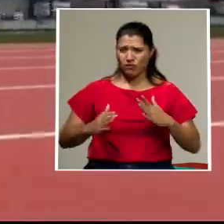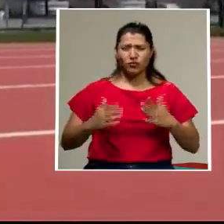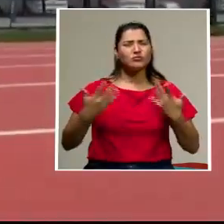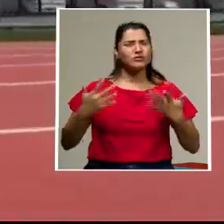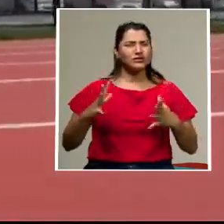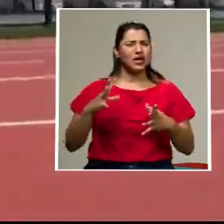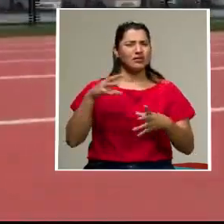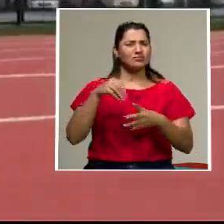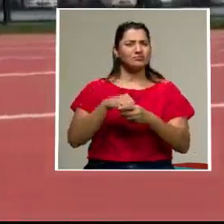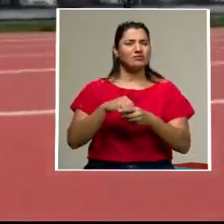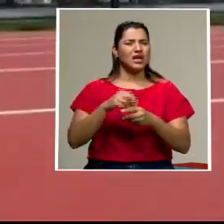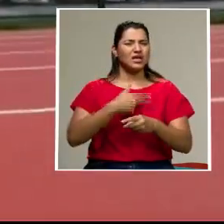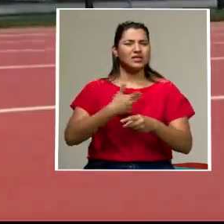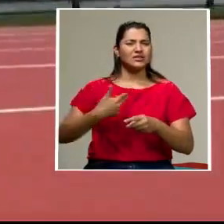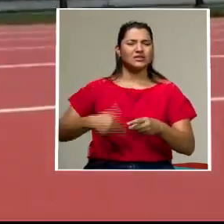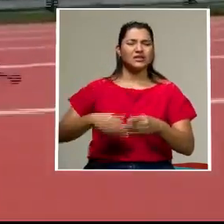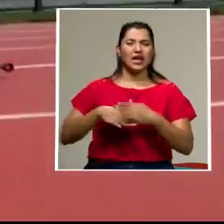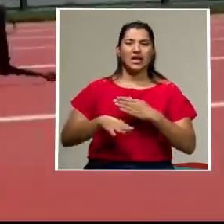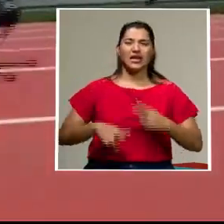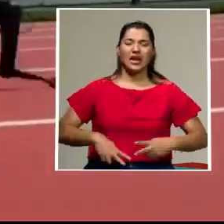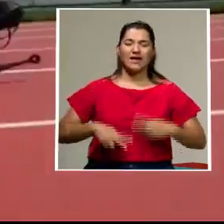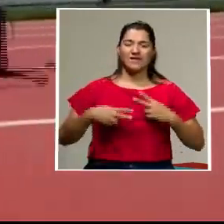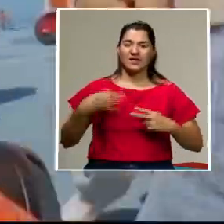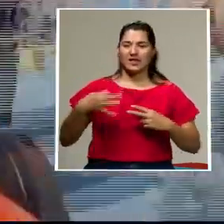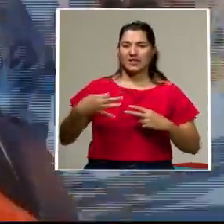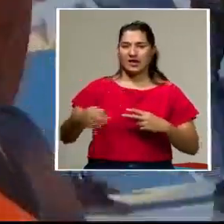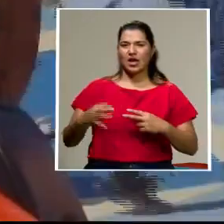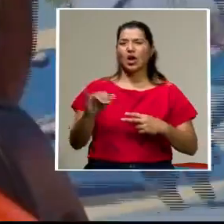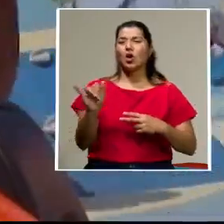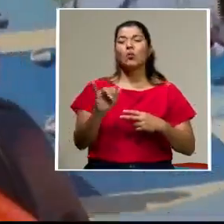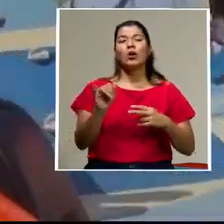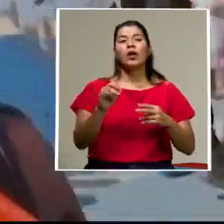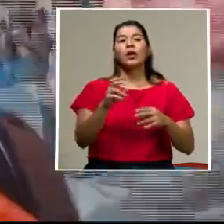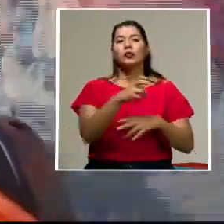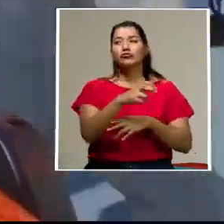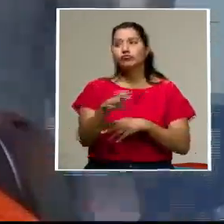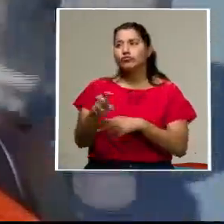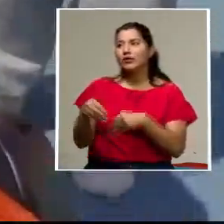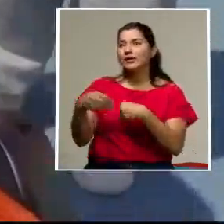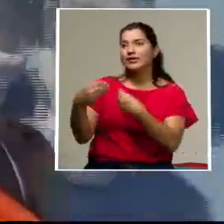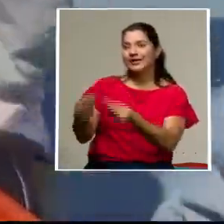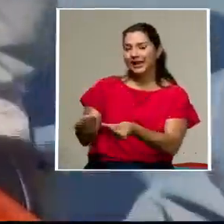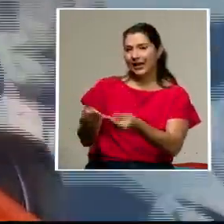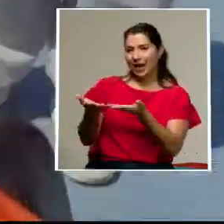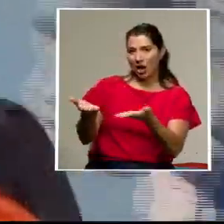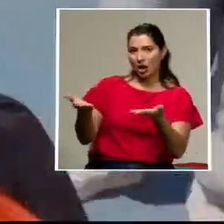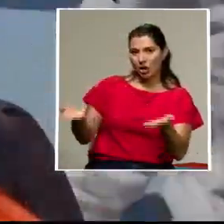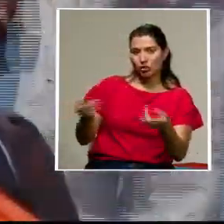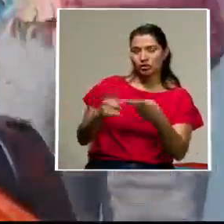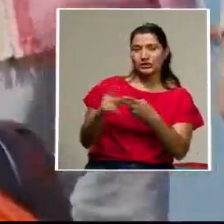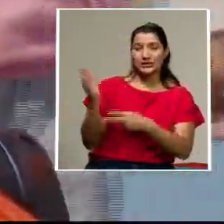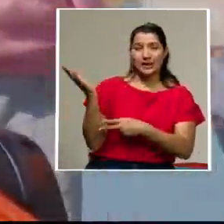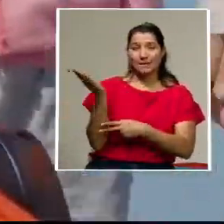en China como repartidores de paquetes, meseros o incluso encargados de pruebas de detección de COVID-19.